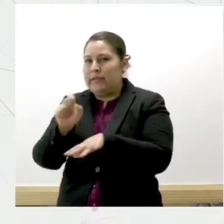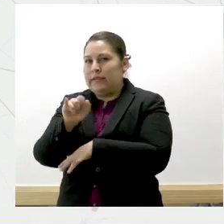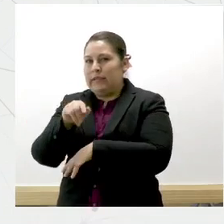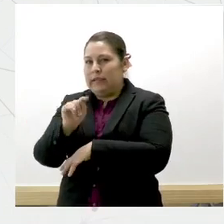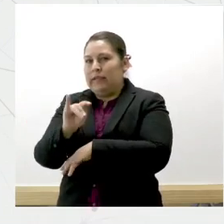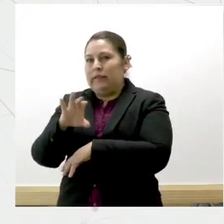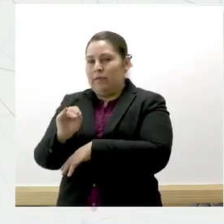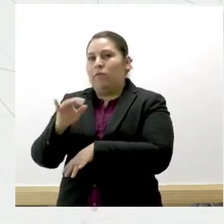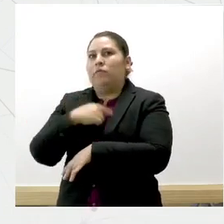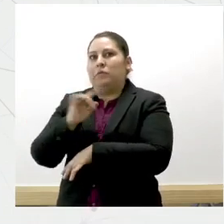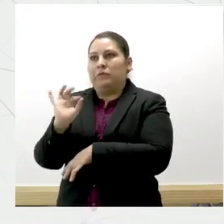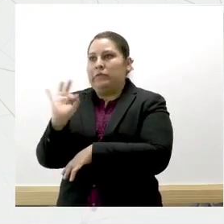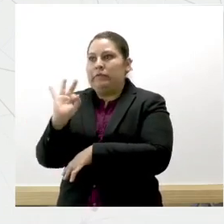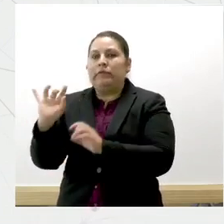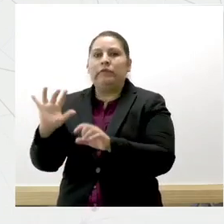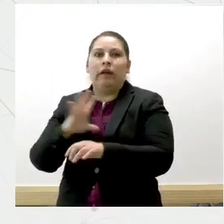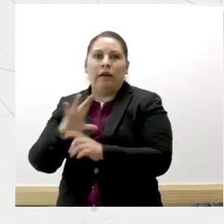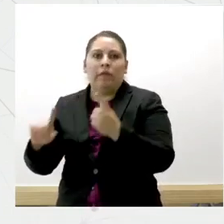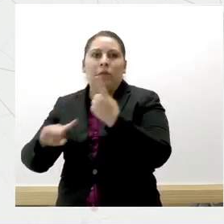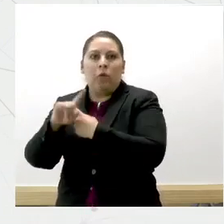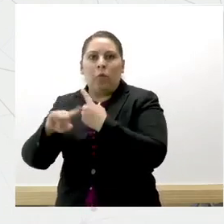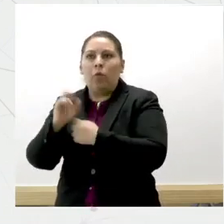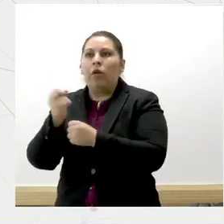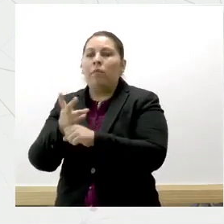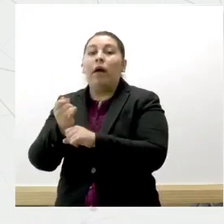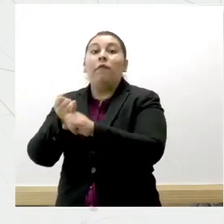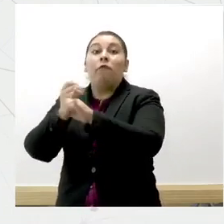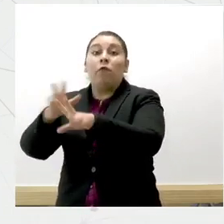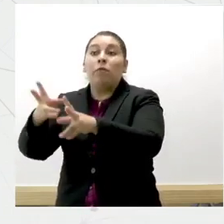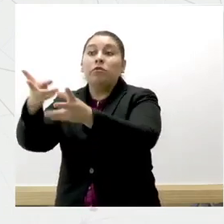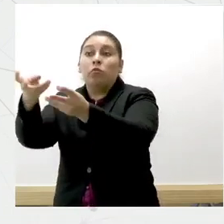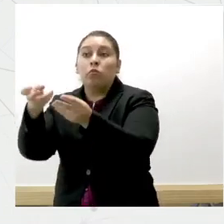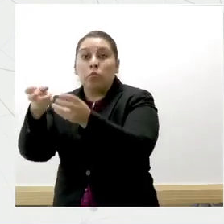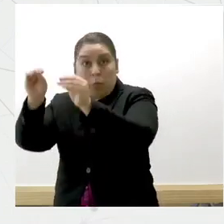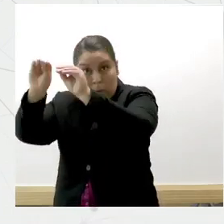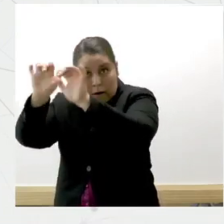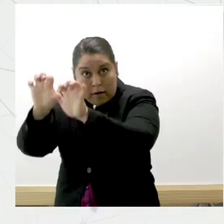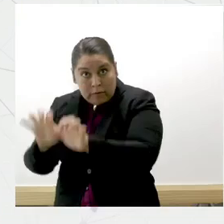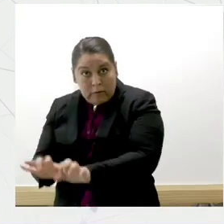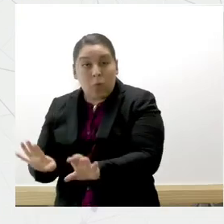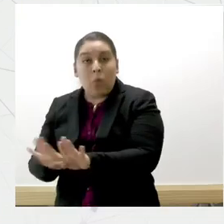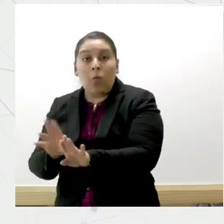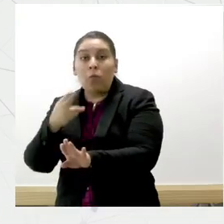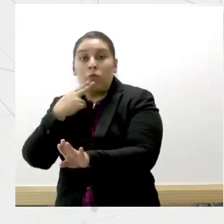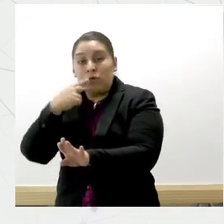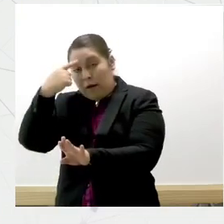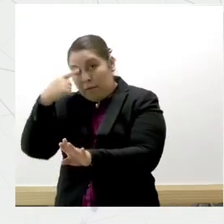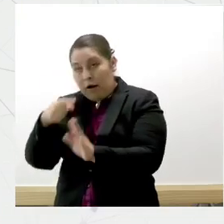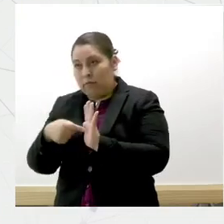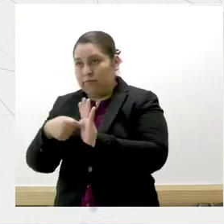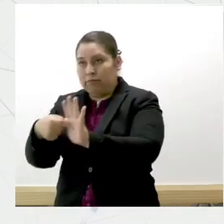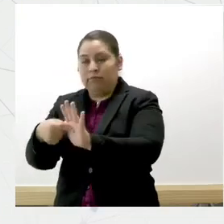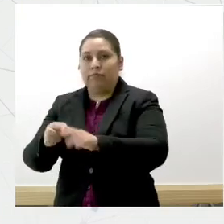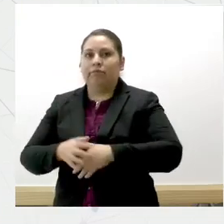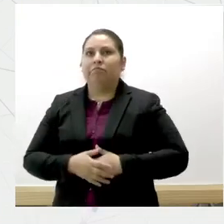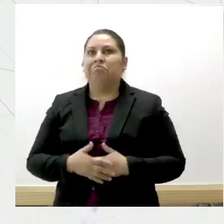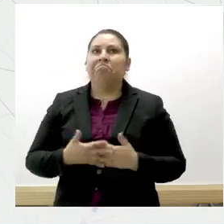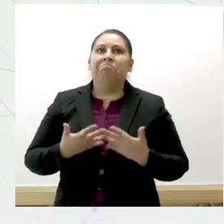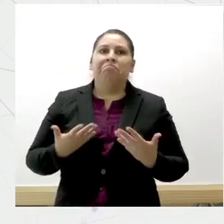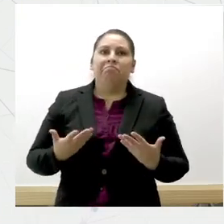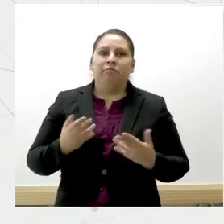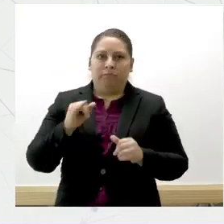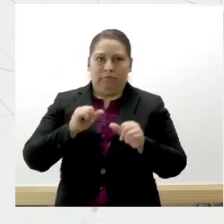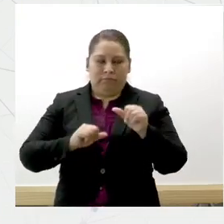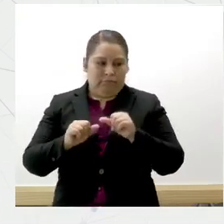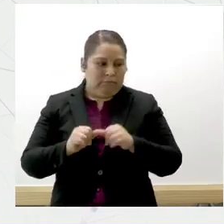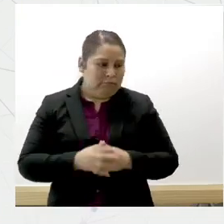un momento determinado la obtención de datos, ¿no? Y poder llevarlo a cabo desde ese punto de vista. ¿En un